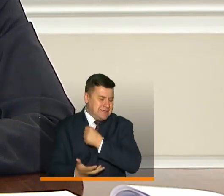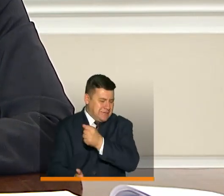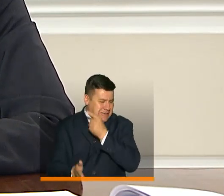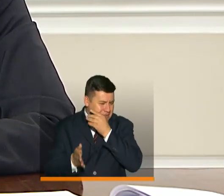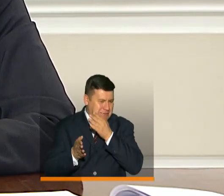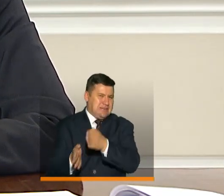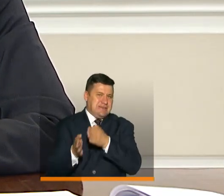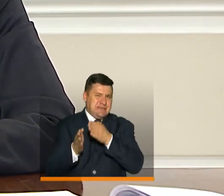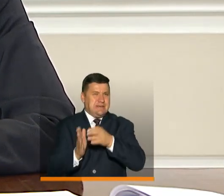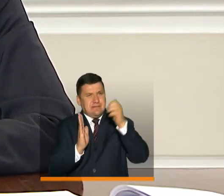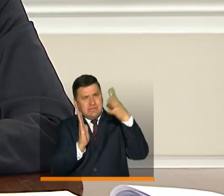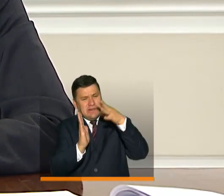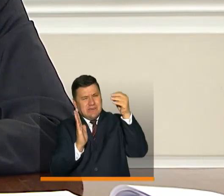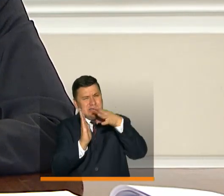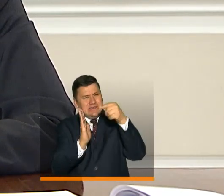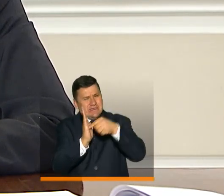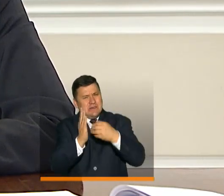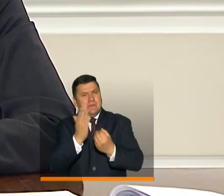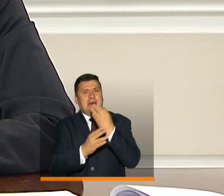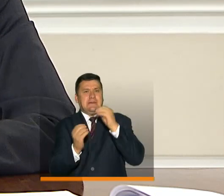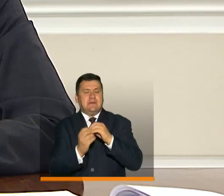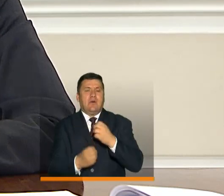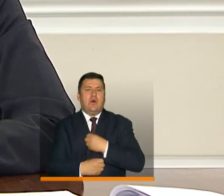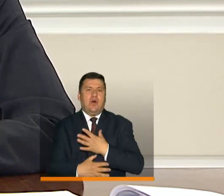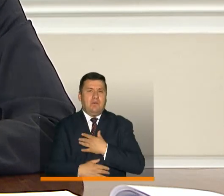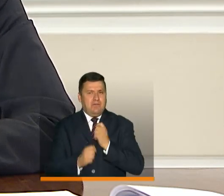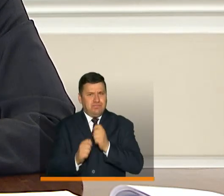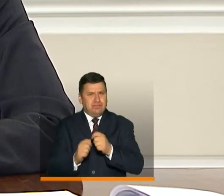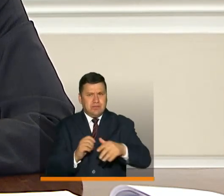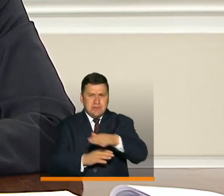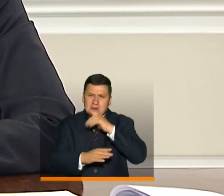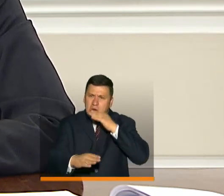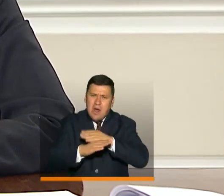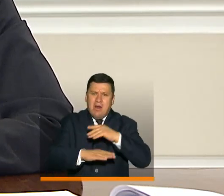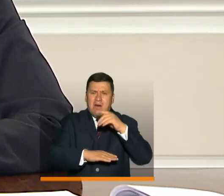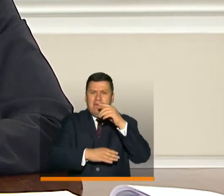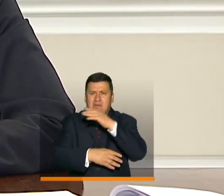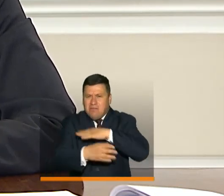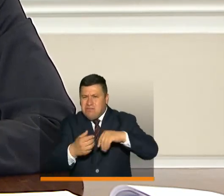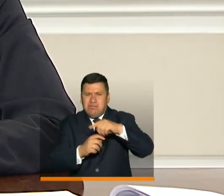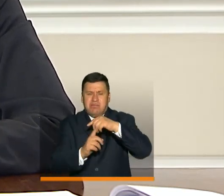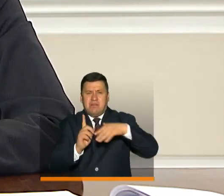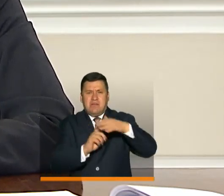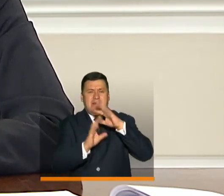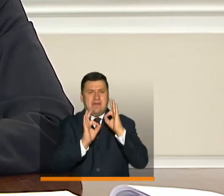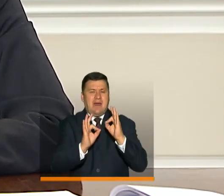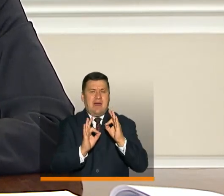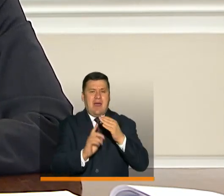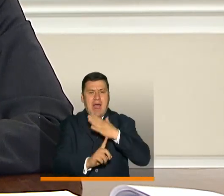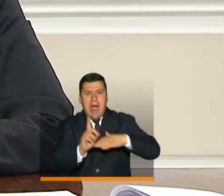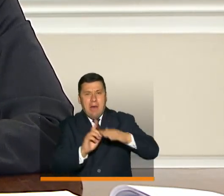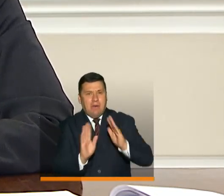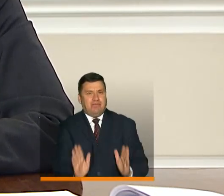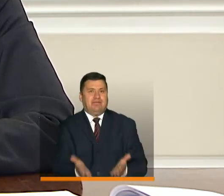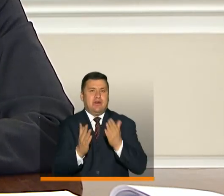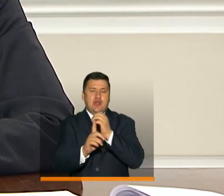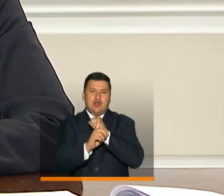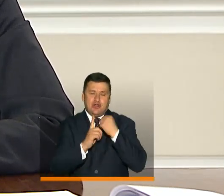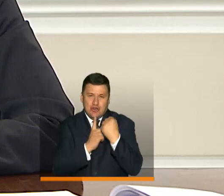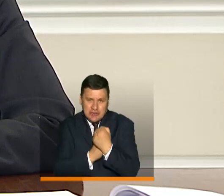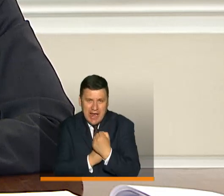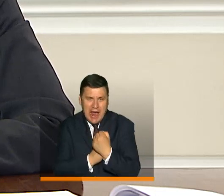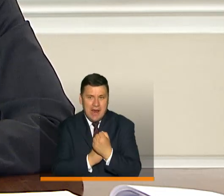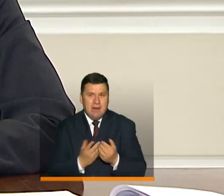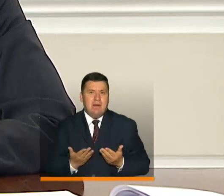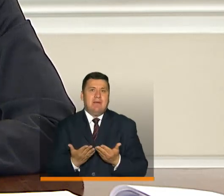sector minero-energético es apostarle a nuevas oportunidades en equidad, en reactivación con altos estándares ambientales, sociales,